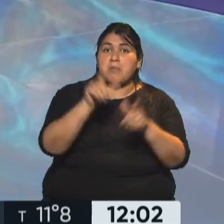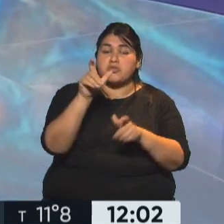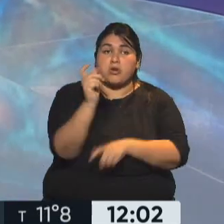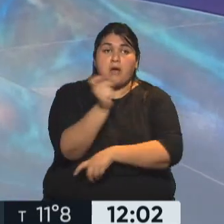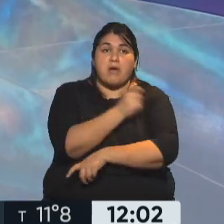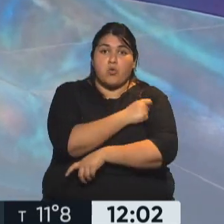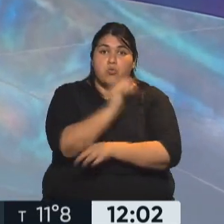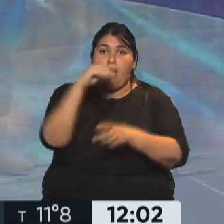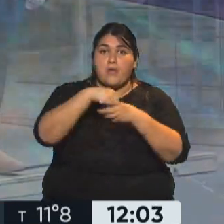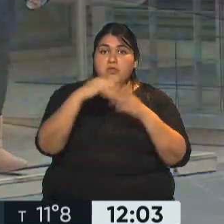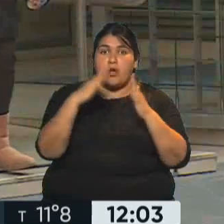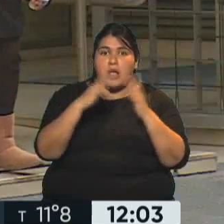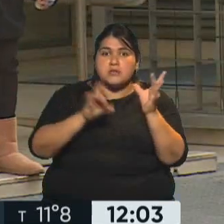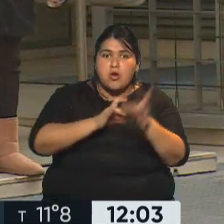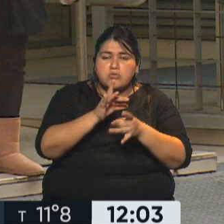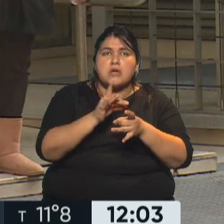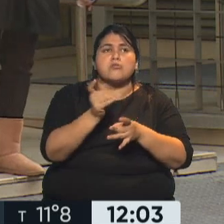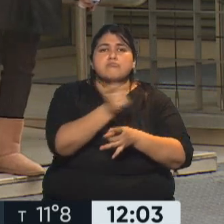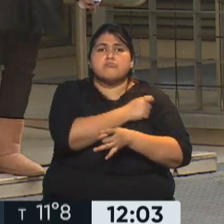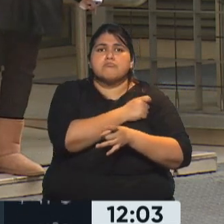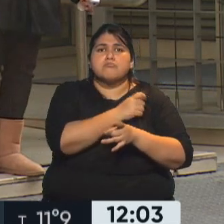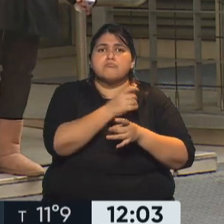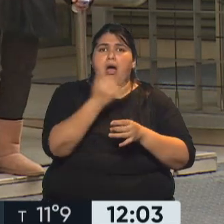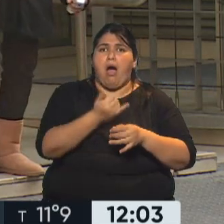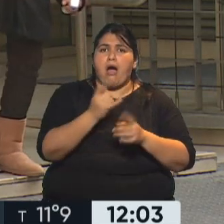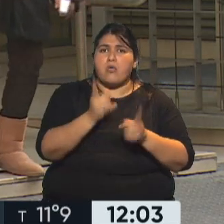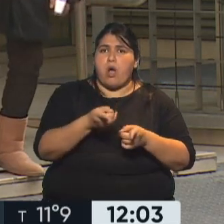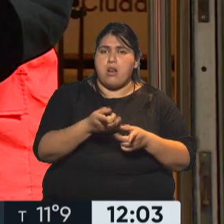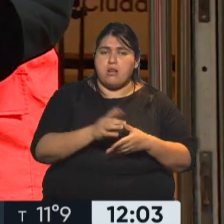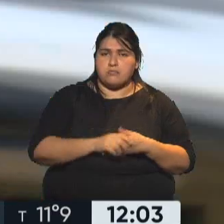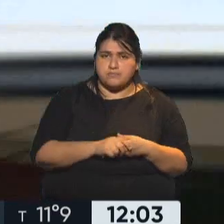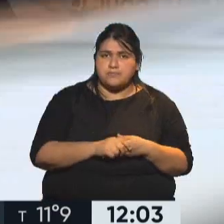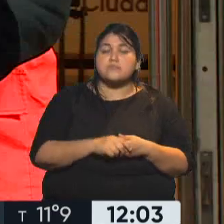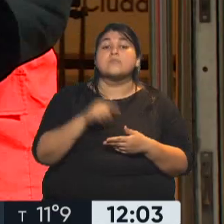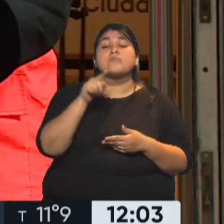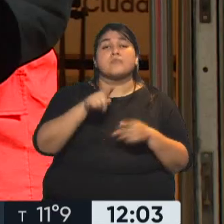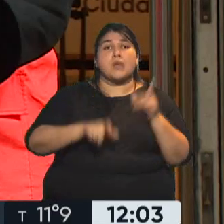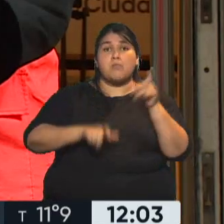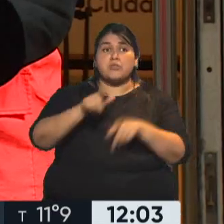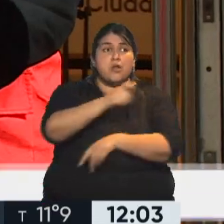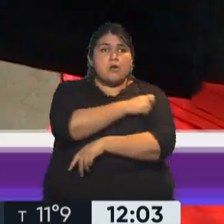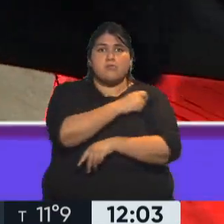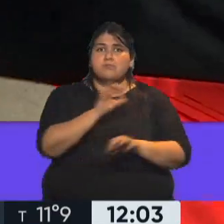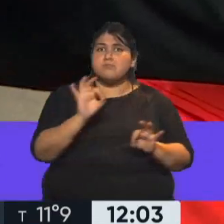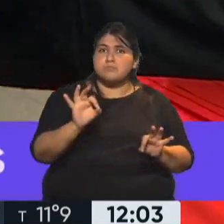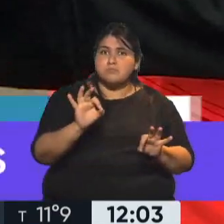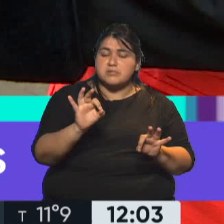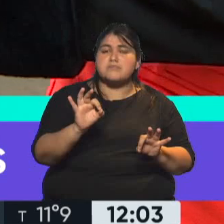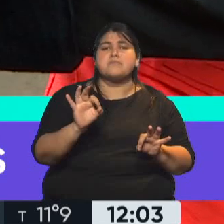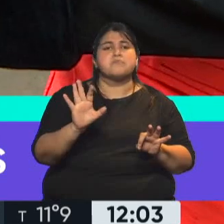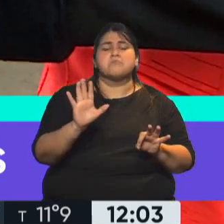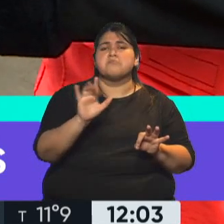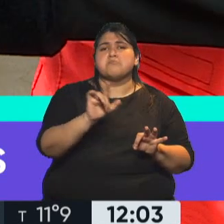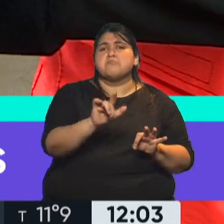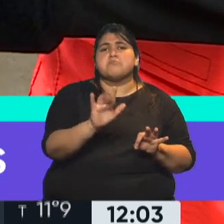esto decía hay una apuesta fuerte a que el hecho de estar las personas vacunadas independientemente que